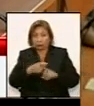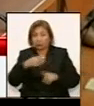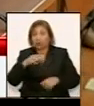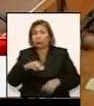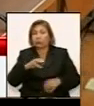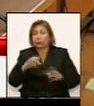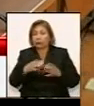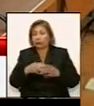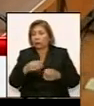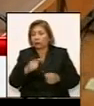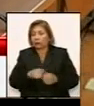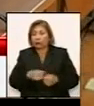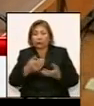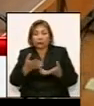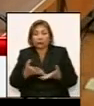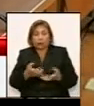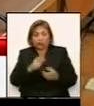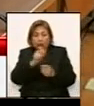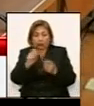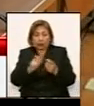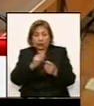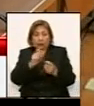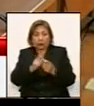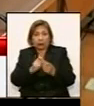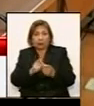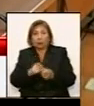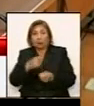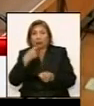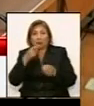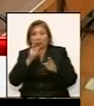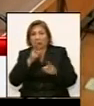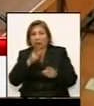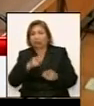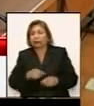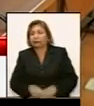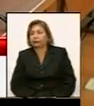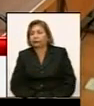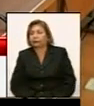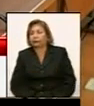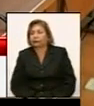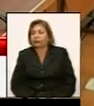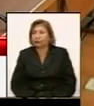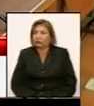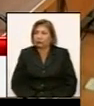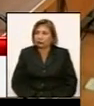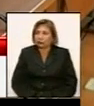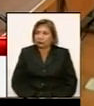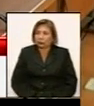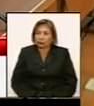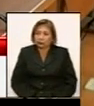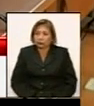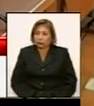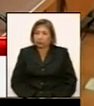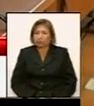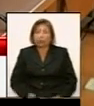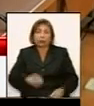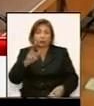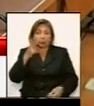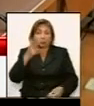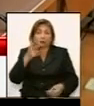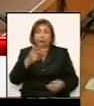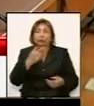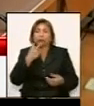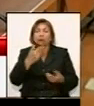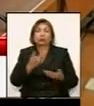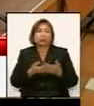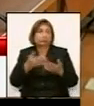conocidos, personas que quieren vengarse, chantajear o extorsionar a sus víctimas. Y el tercer tipo de violencia son